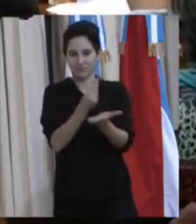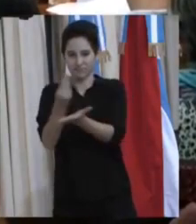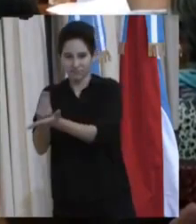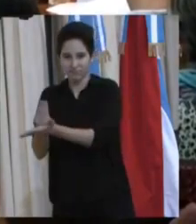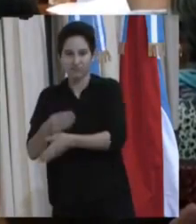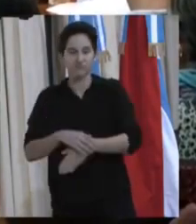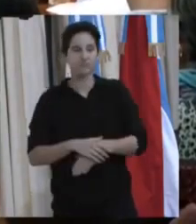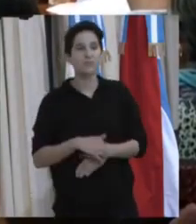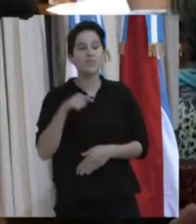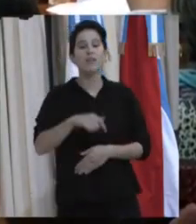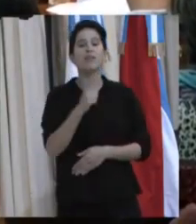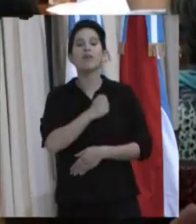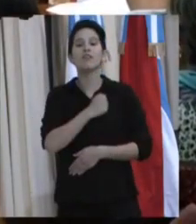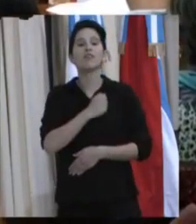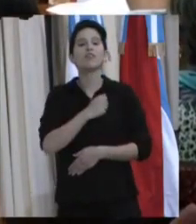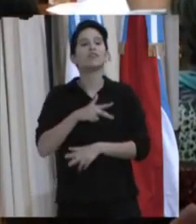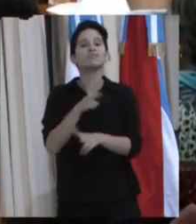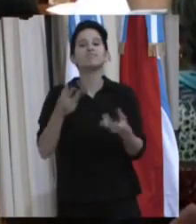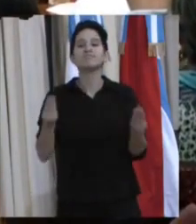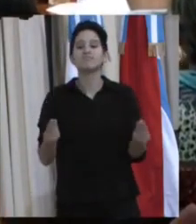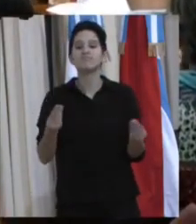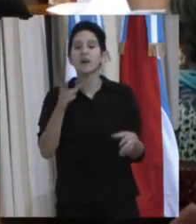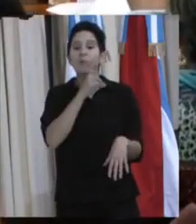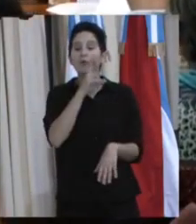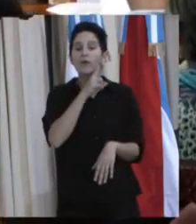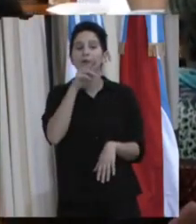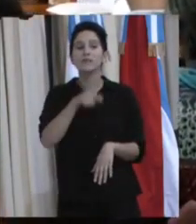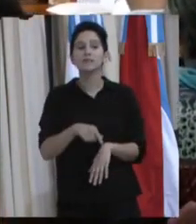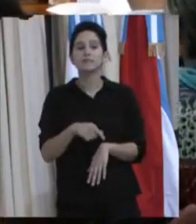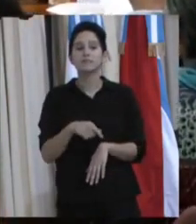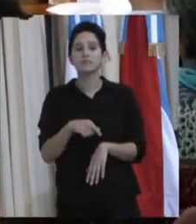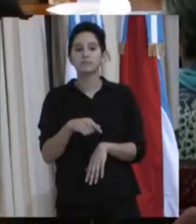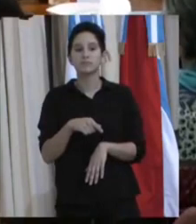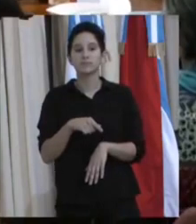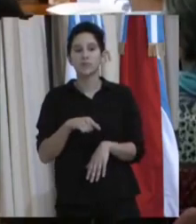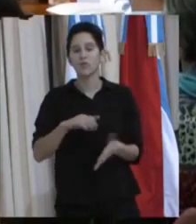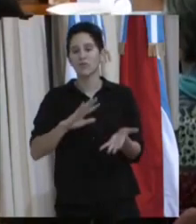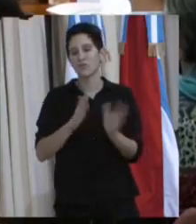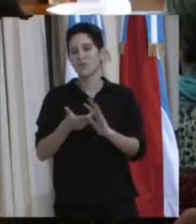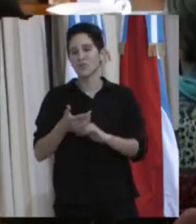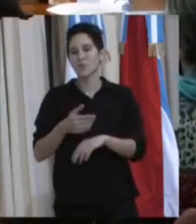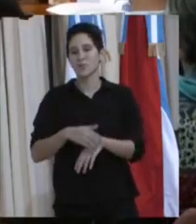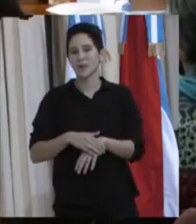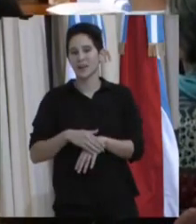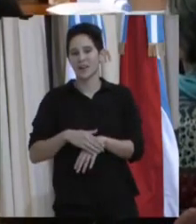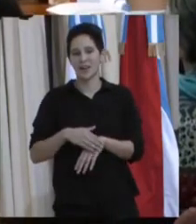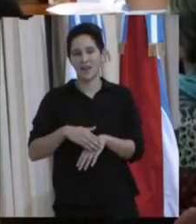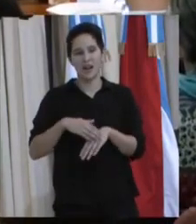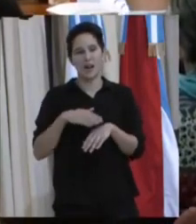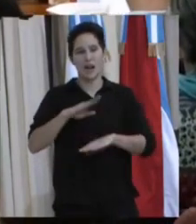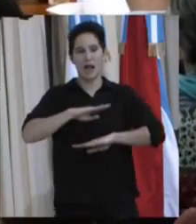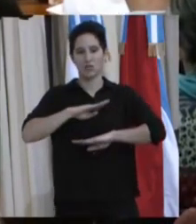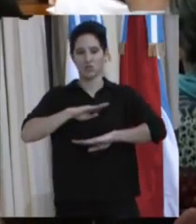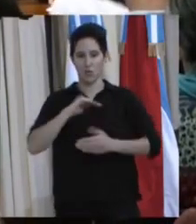los católicos ponen a las mujeres adelante del acto. Entonces